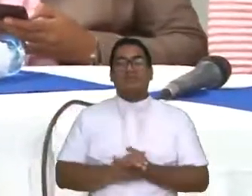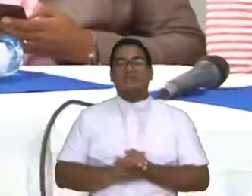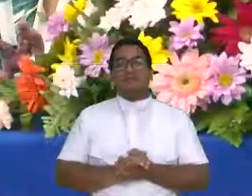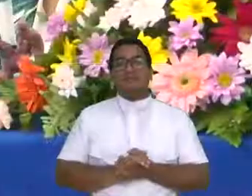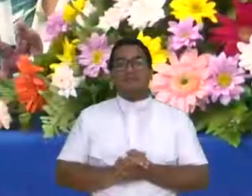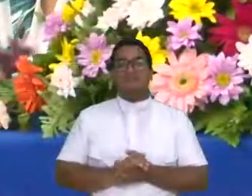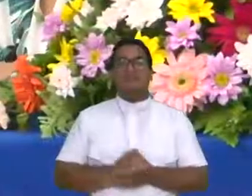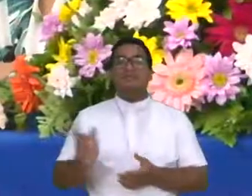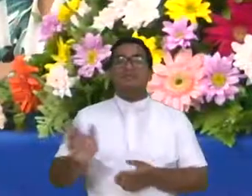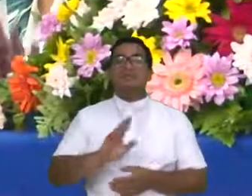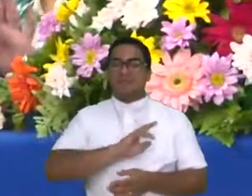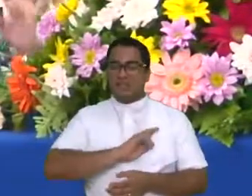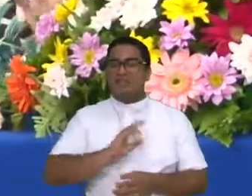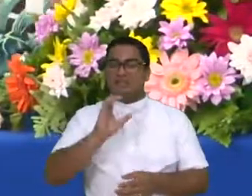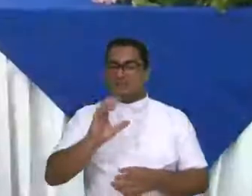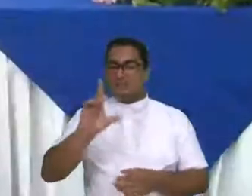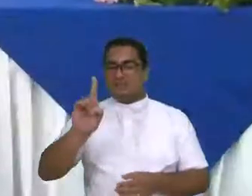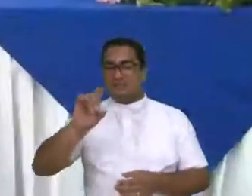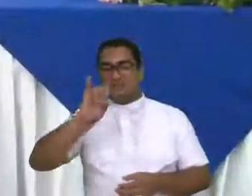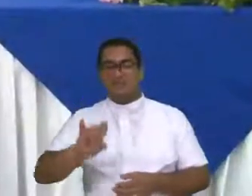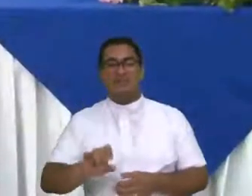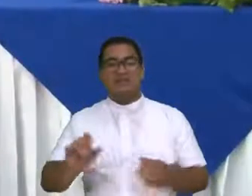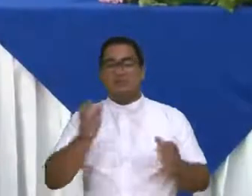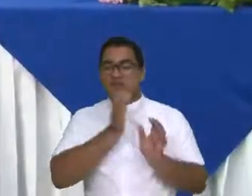con los CDI, contamos también